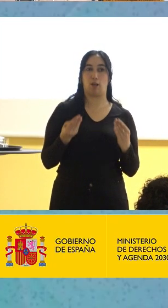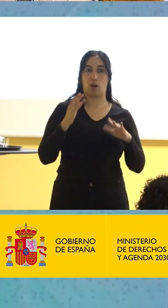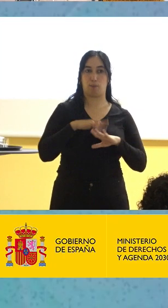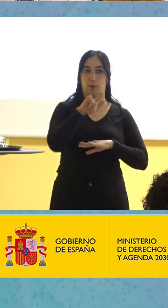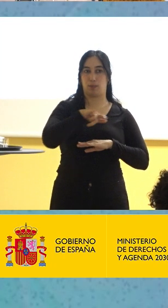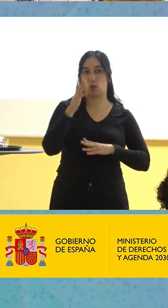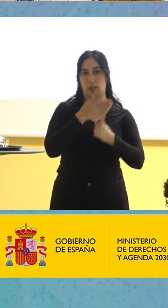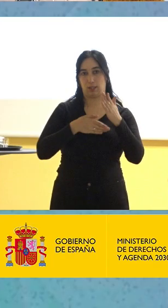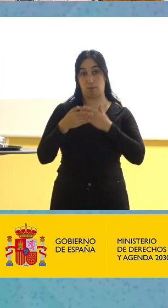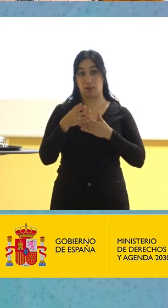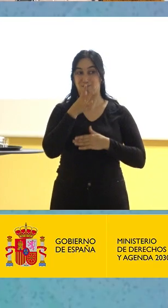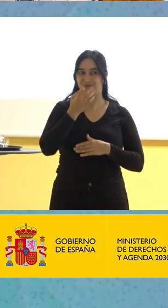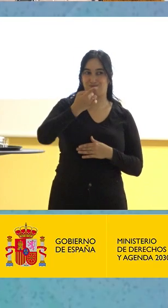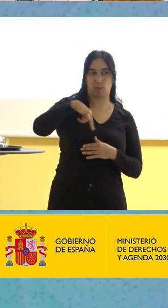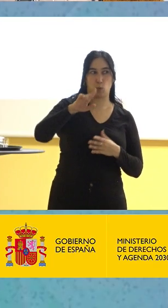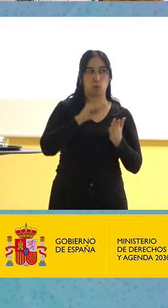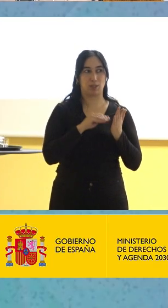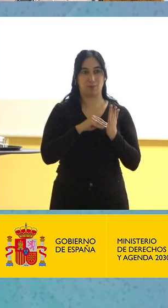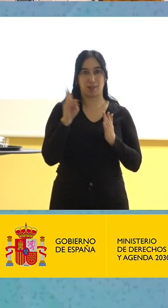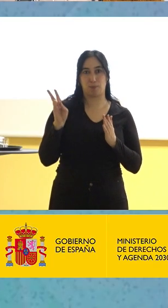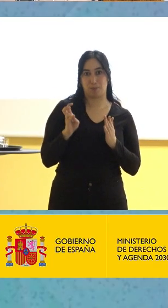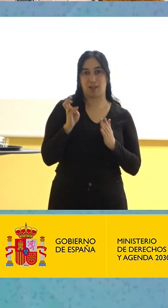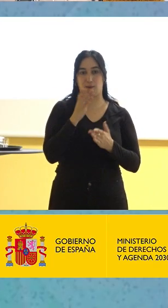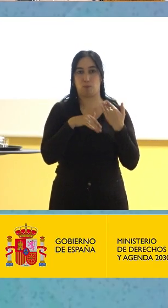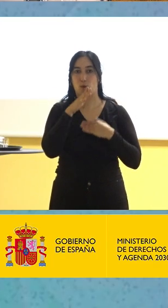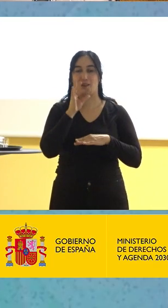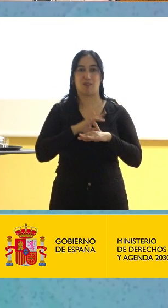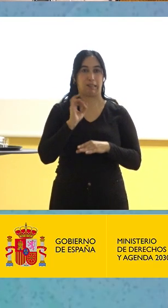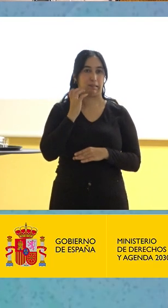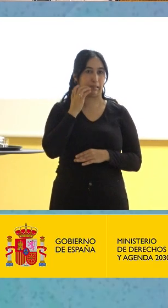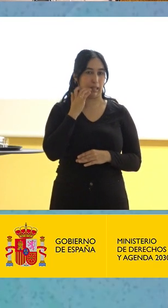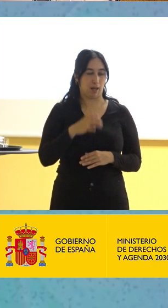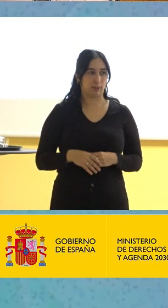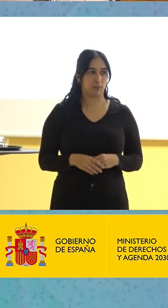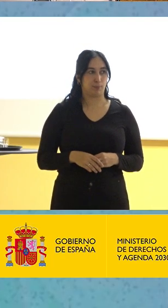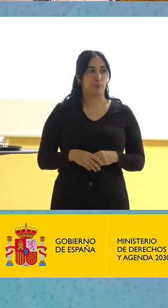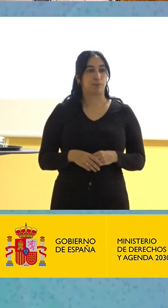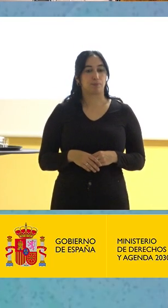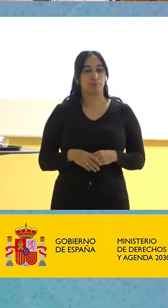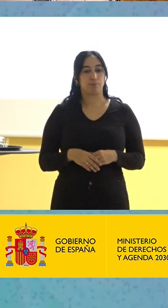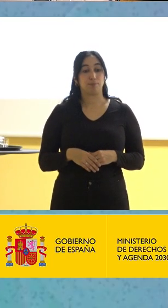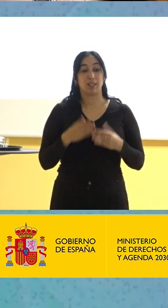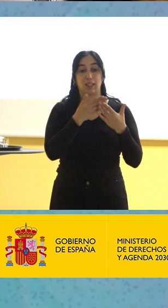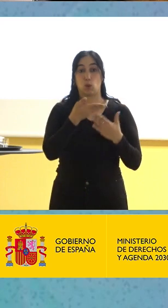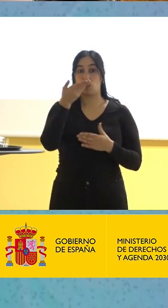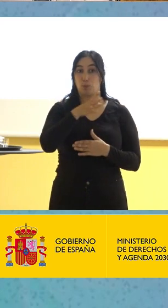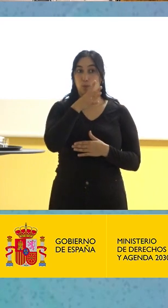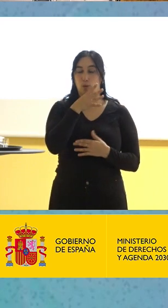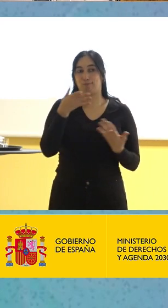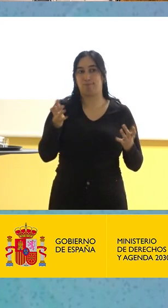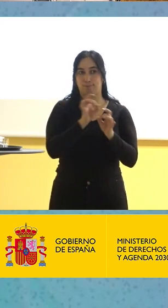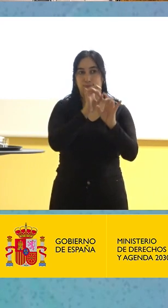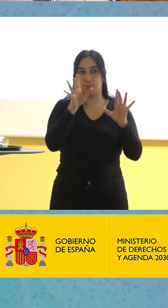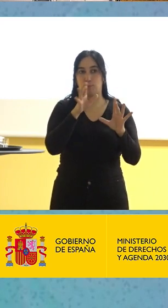con discapacidad, las cuales muchas de ellas derivan de estas enfermedades poco frecuentes. Bueno, ¿por qué es relevante este estudio, no? Pues obviamente